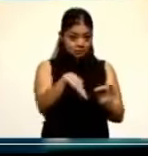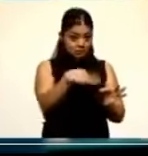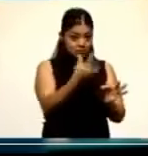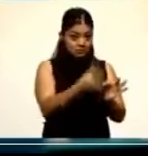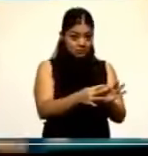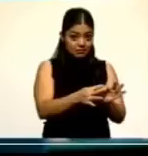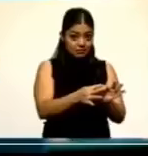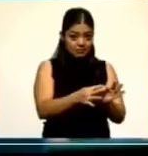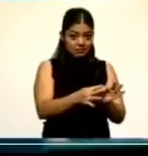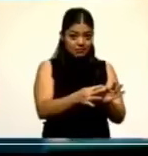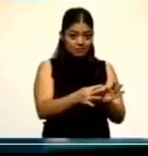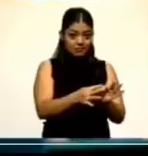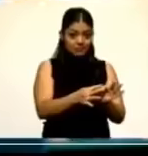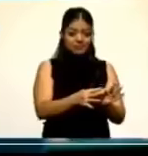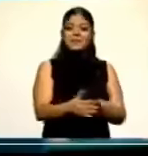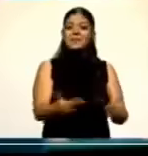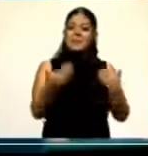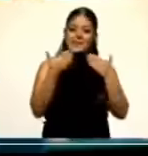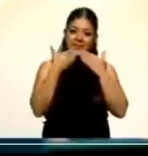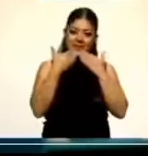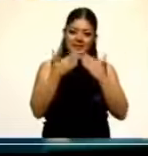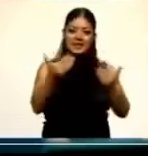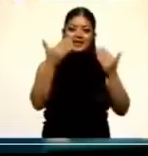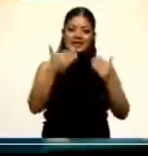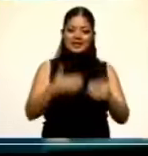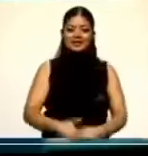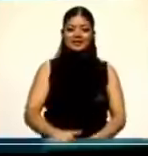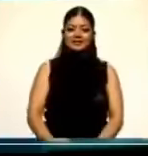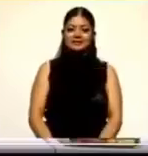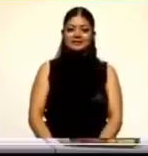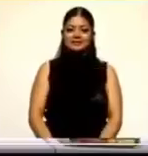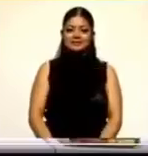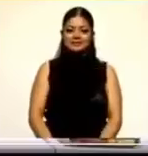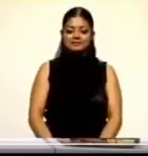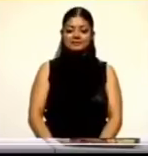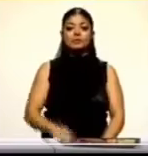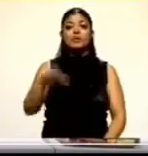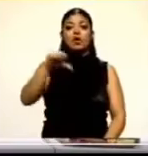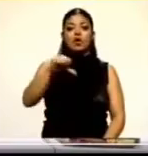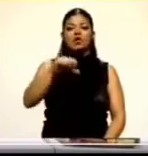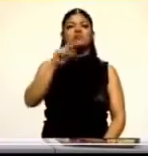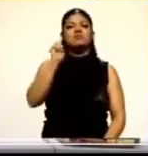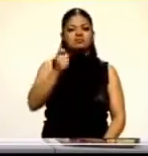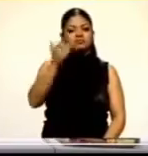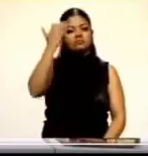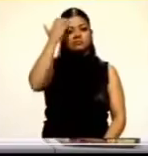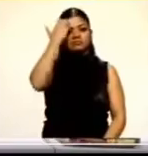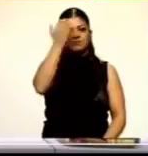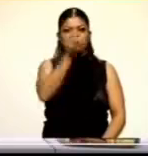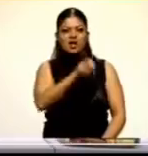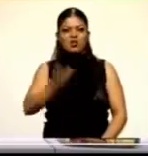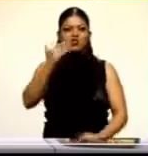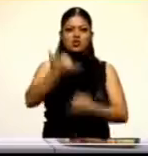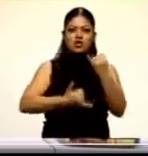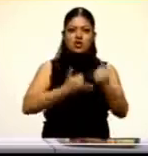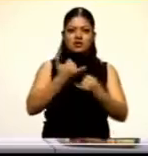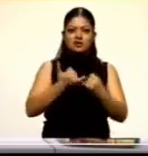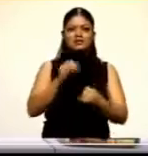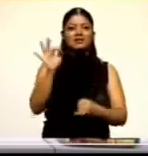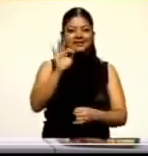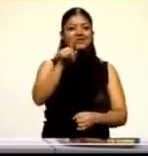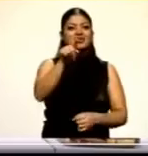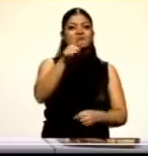¿Listo? ¡Muy bien! Hoy vamos a conocer algunos juguetes con los que seguramente